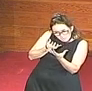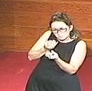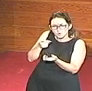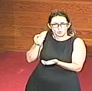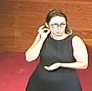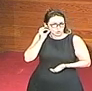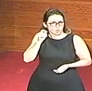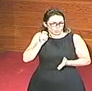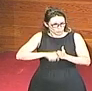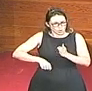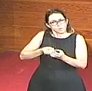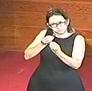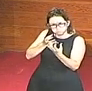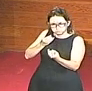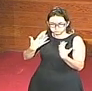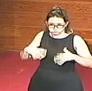muy dura. Algunos